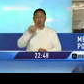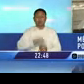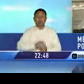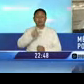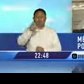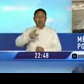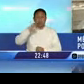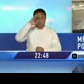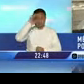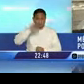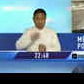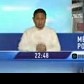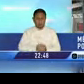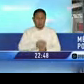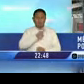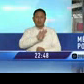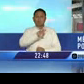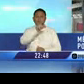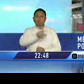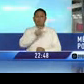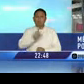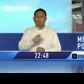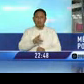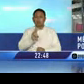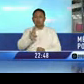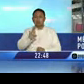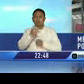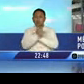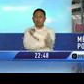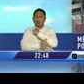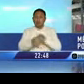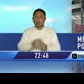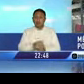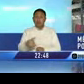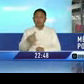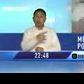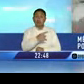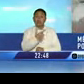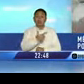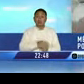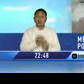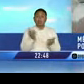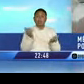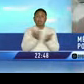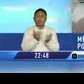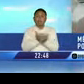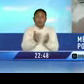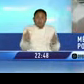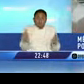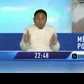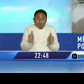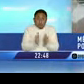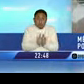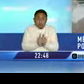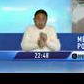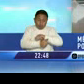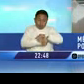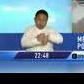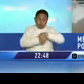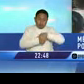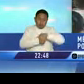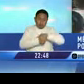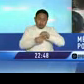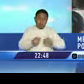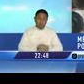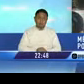a 45 indocumentados de 7 nacionalidades siendo transportados en un compartimento reducido al interior de un tracto camión